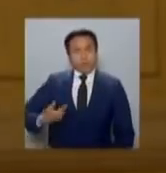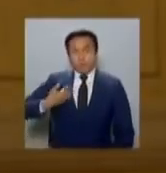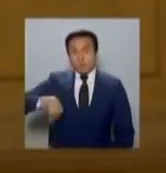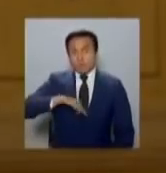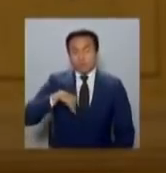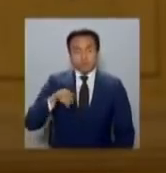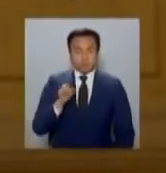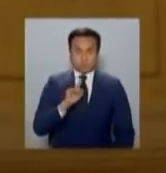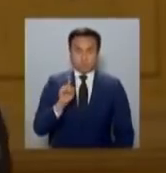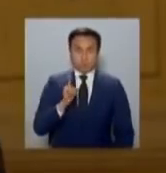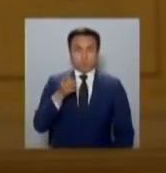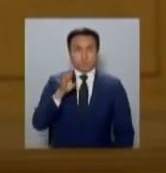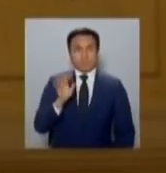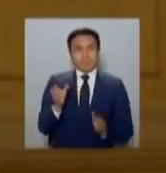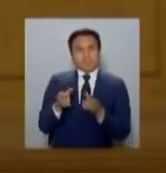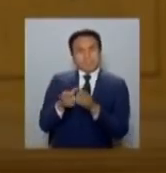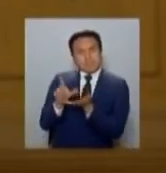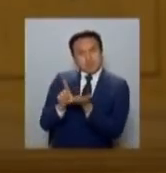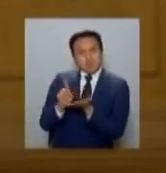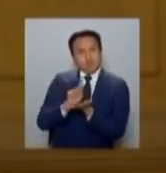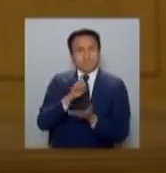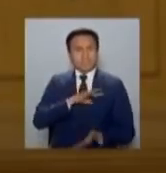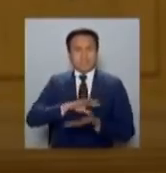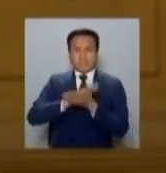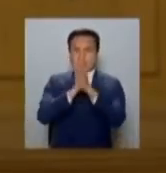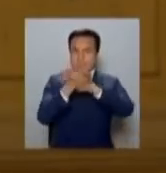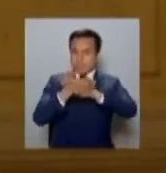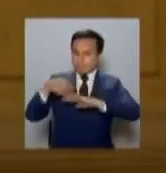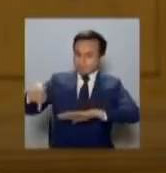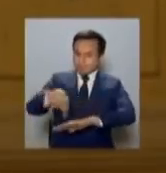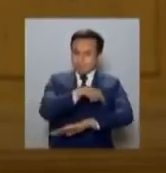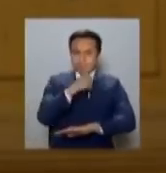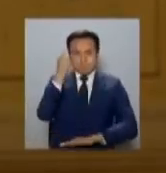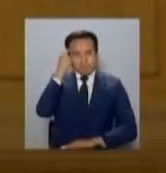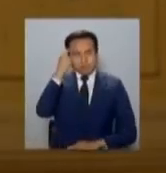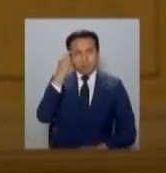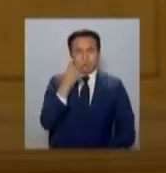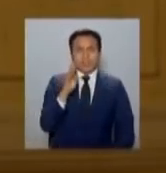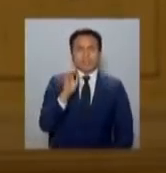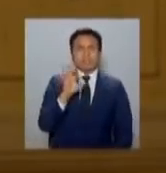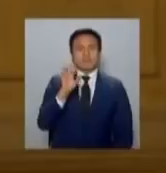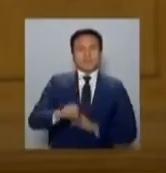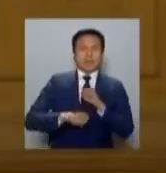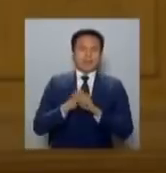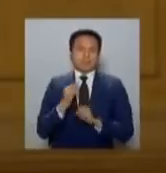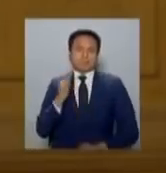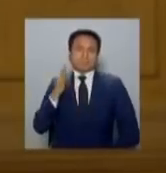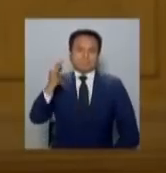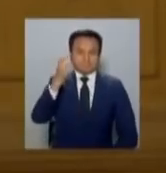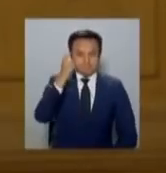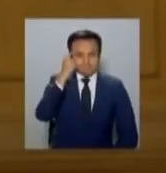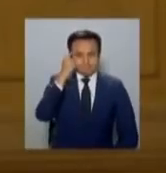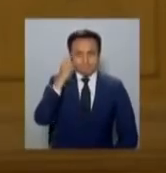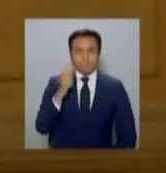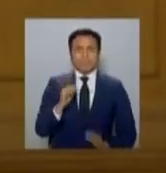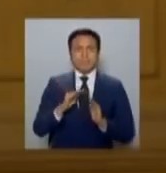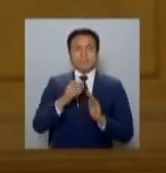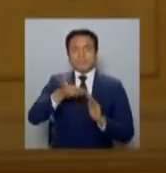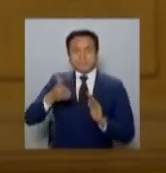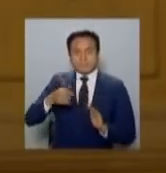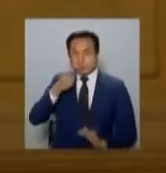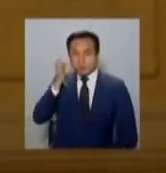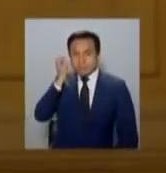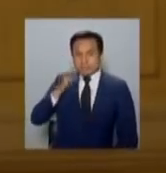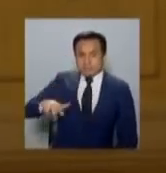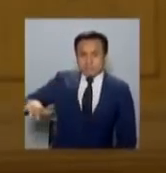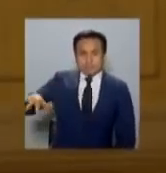muy buenas posibilidades para la economía chilena, en el mediano plazo. Tenemos activos muy grandes porque tenemos tanto cobre como litio y potencial para hidrógeno verde, pero